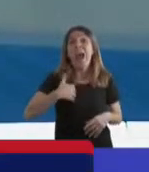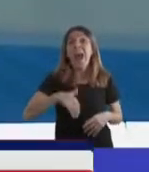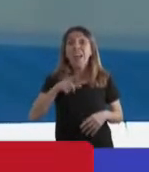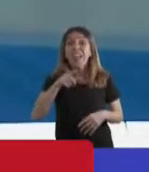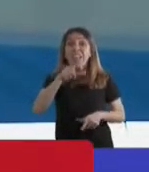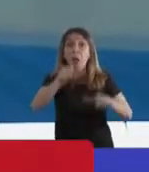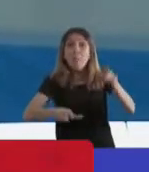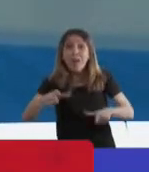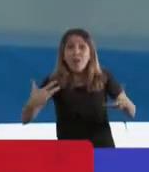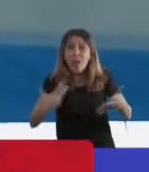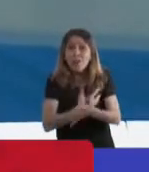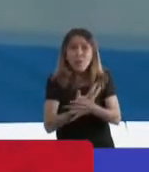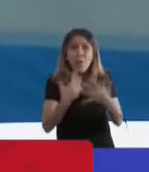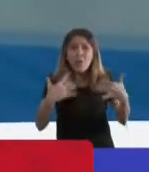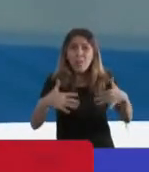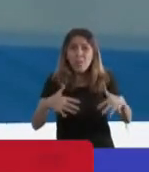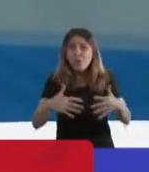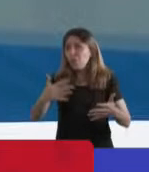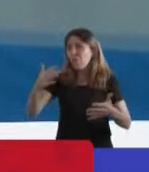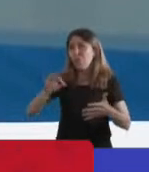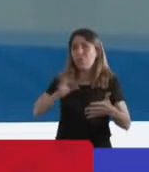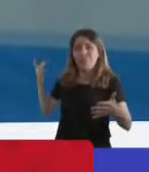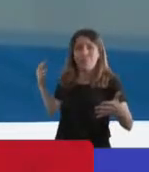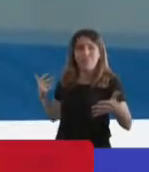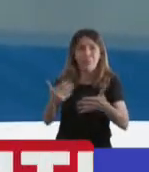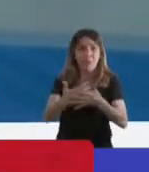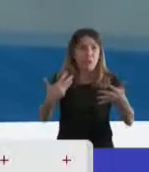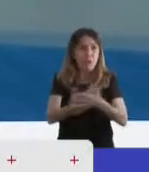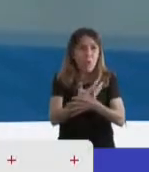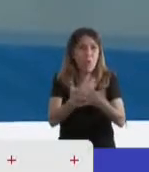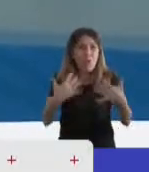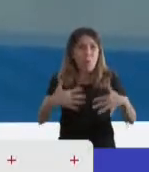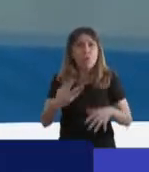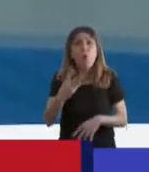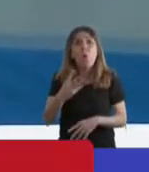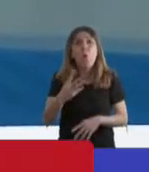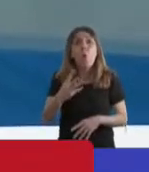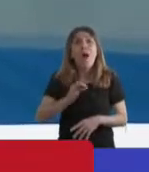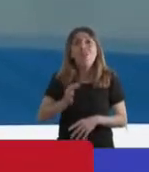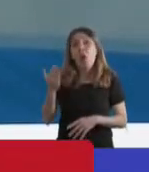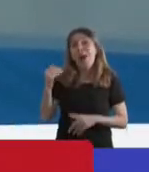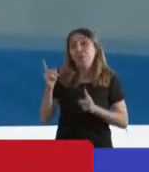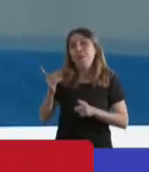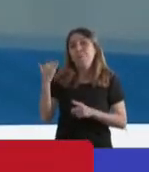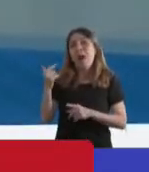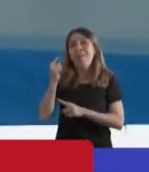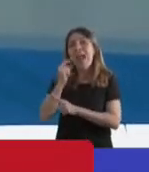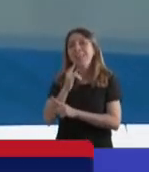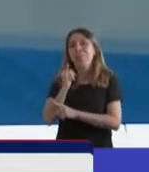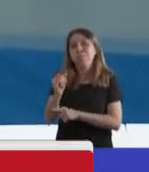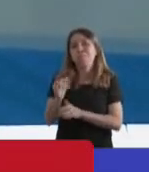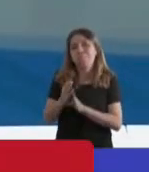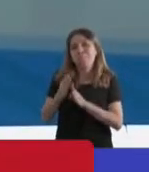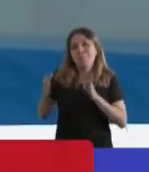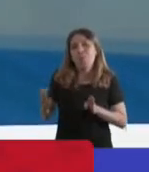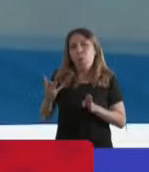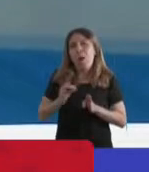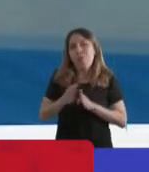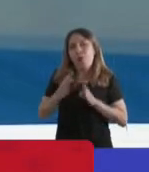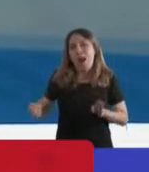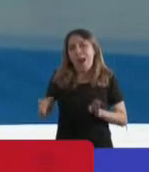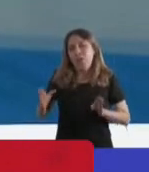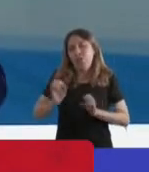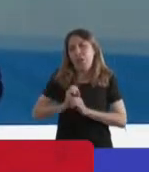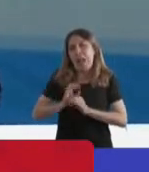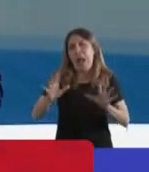Doctor Saavedra. No, es así. Le debe haber dado un pico de inflación, ¿no? Sí. Seguramente en la espalda. Que le provoca un dolor de espalda muy